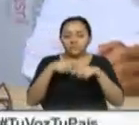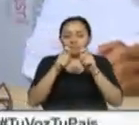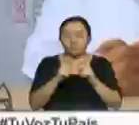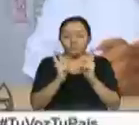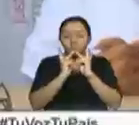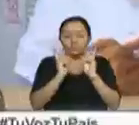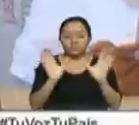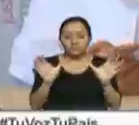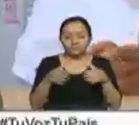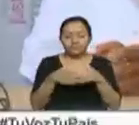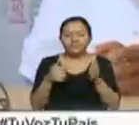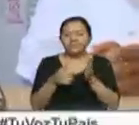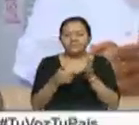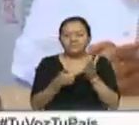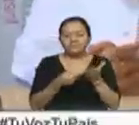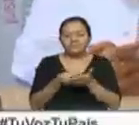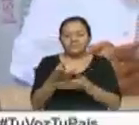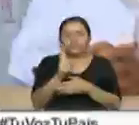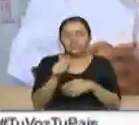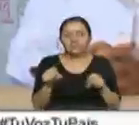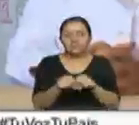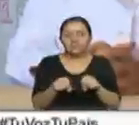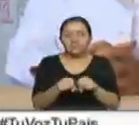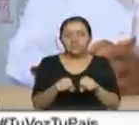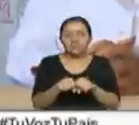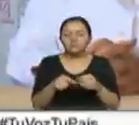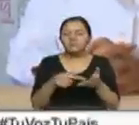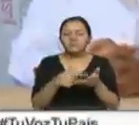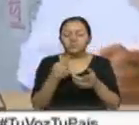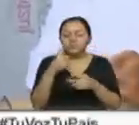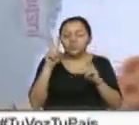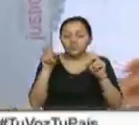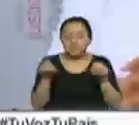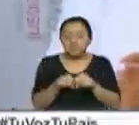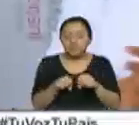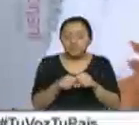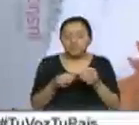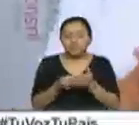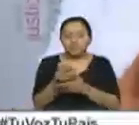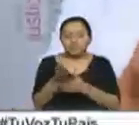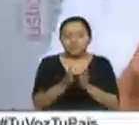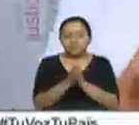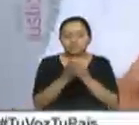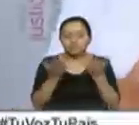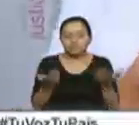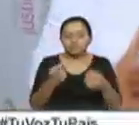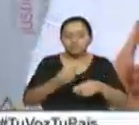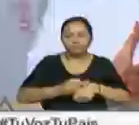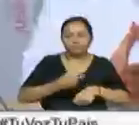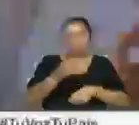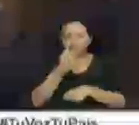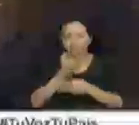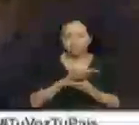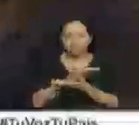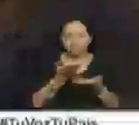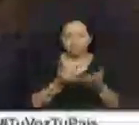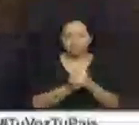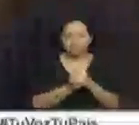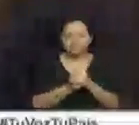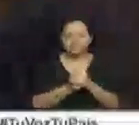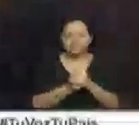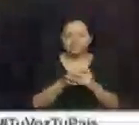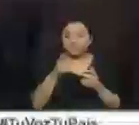públicos solamente se adquieren de calzado. Solamente se adquieren a través del catálogo que fue creado específicamente para ustedes. En